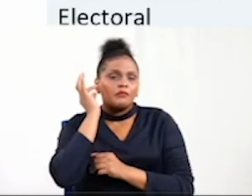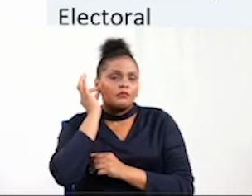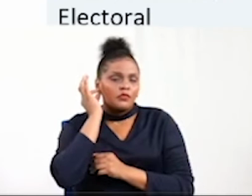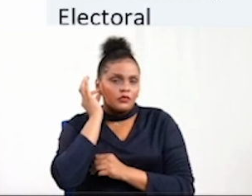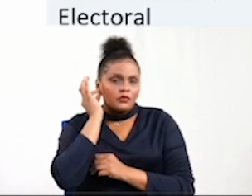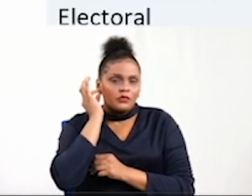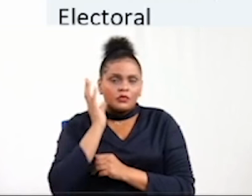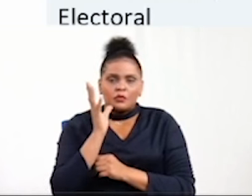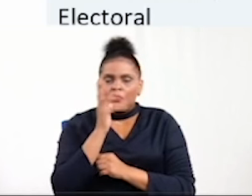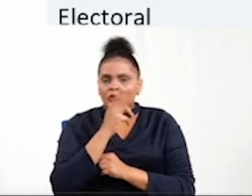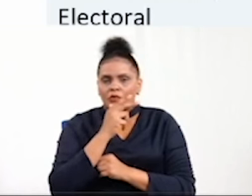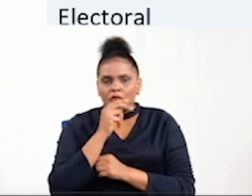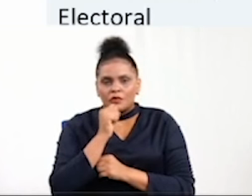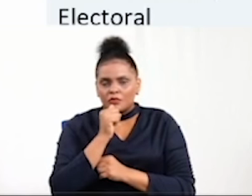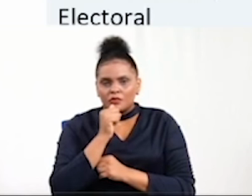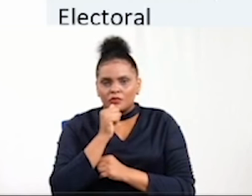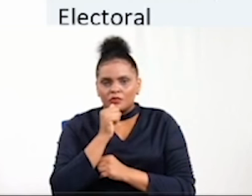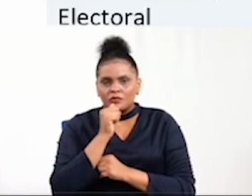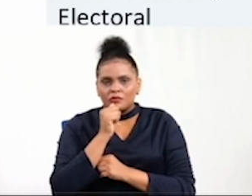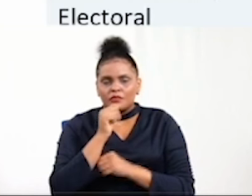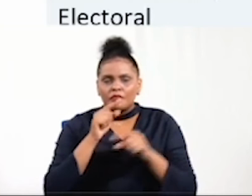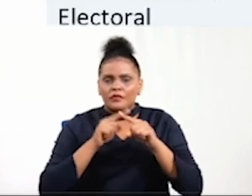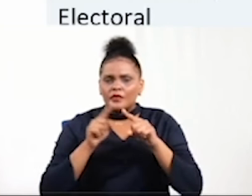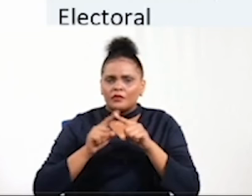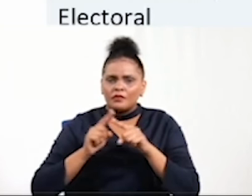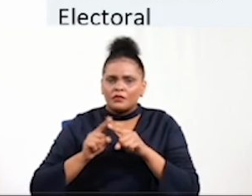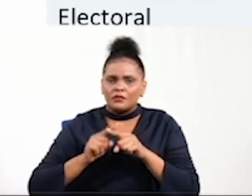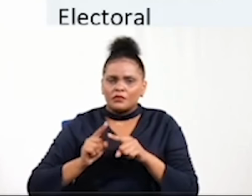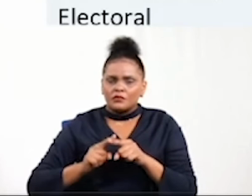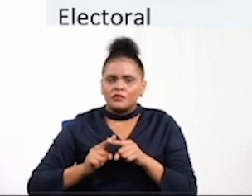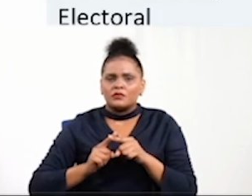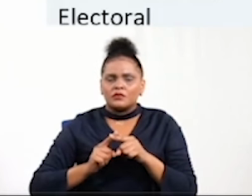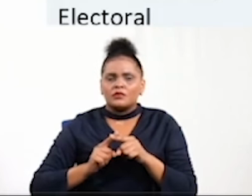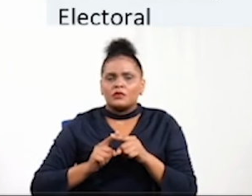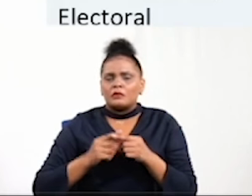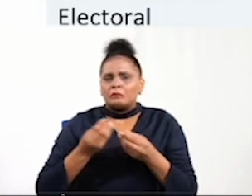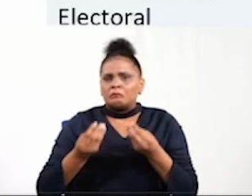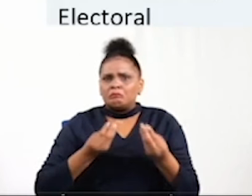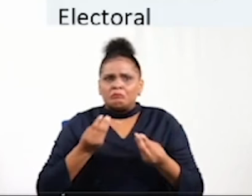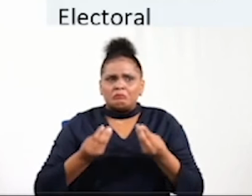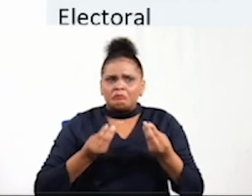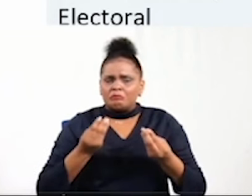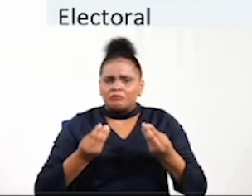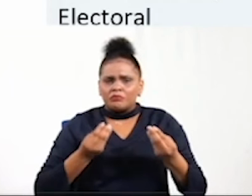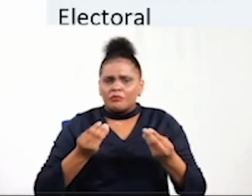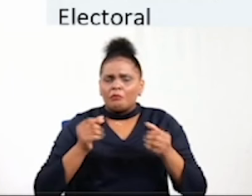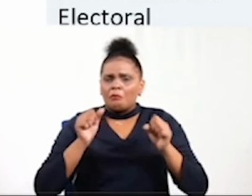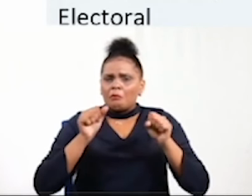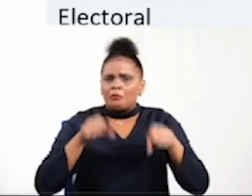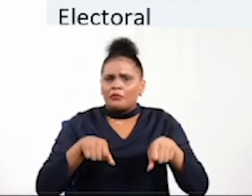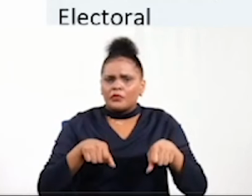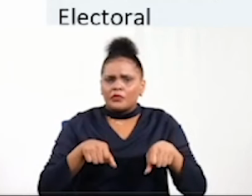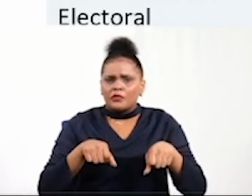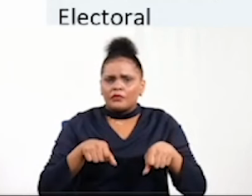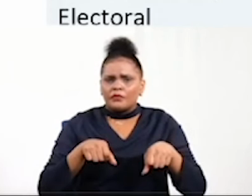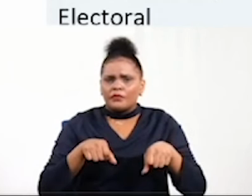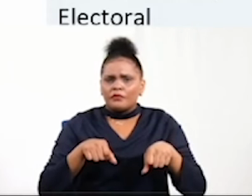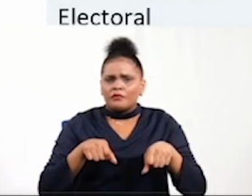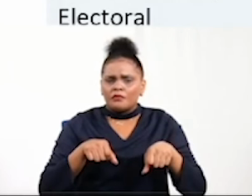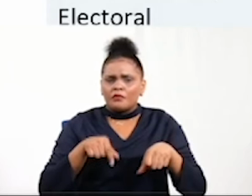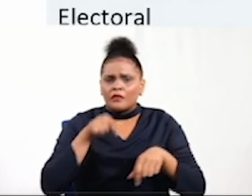con y ministerial que le permita tener las atribuciones suficientes como para poner en el centro